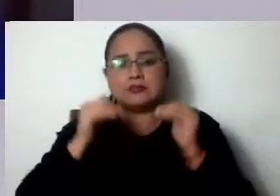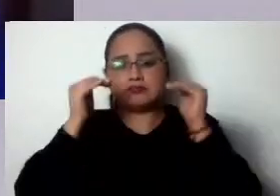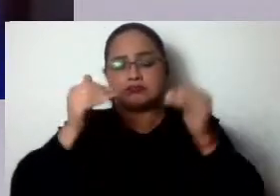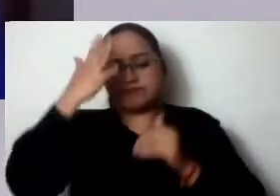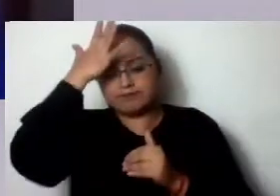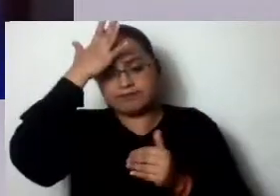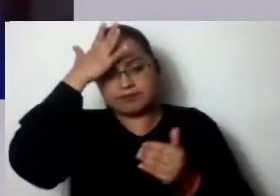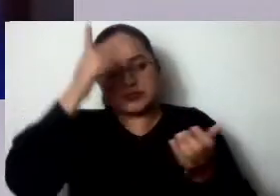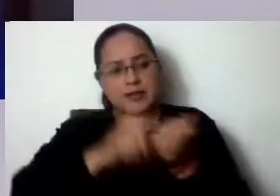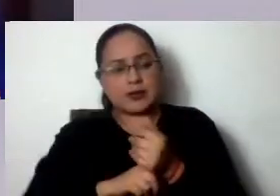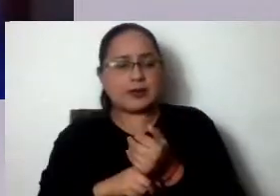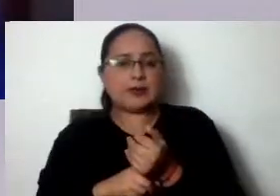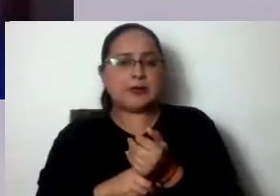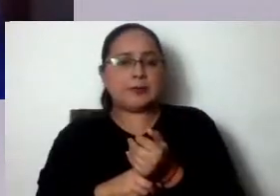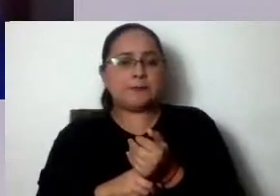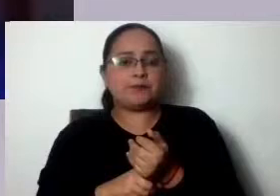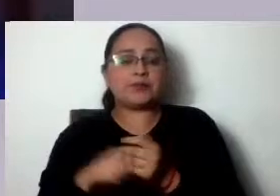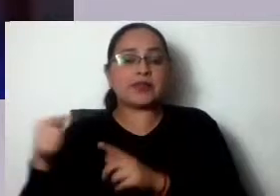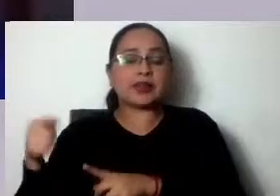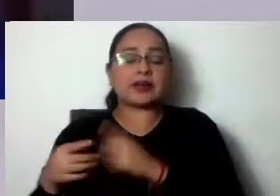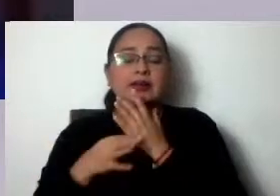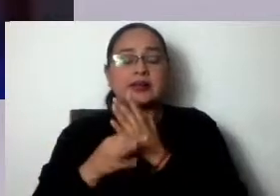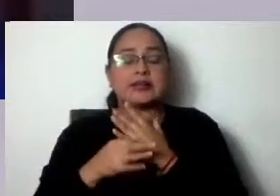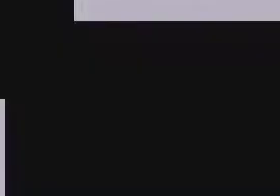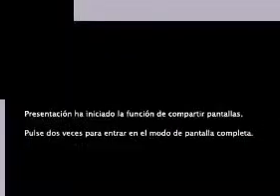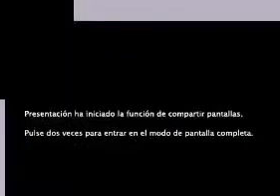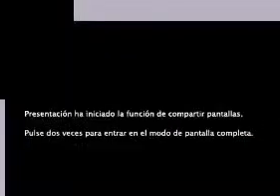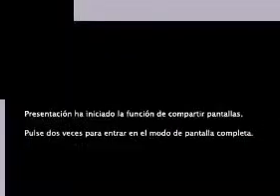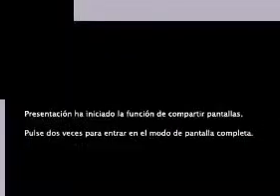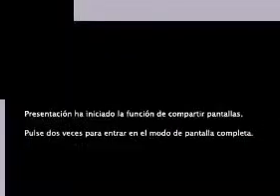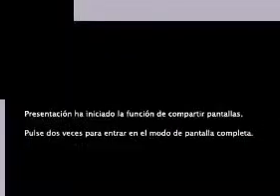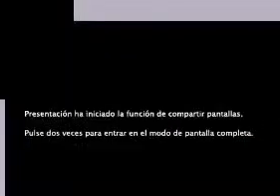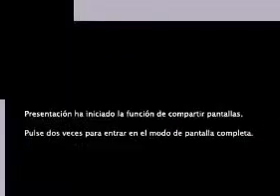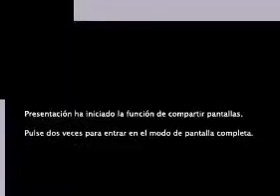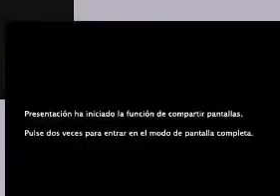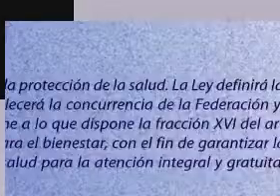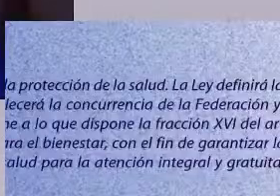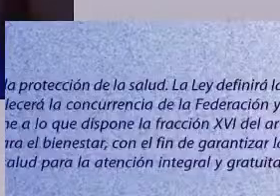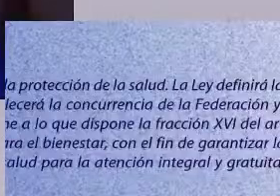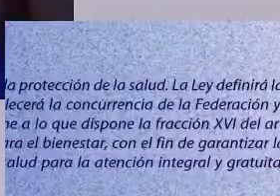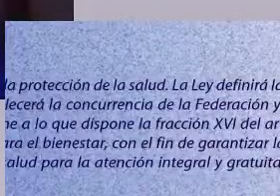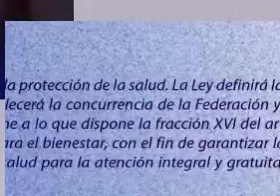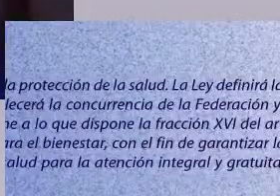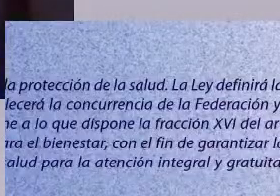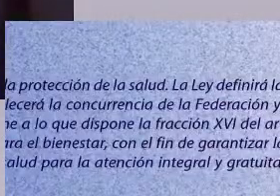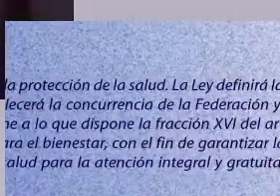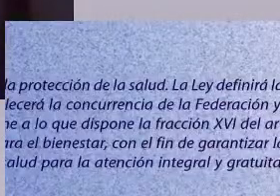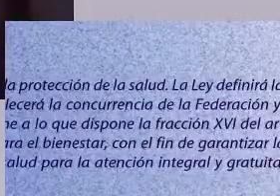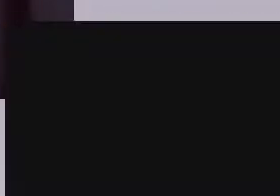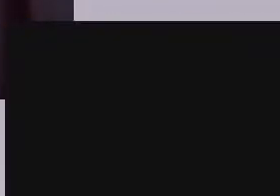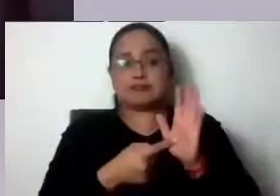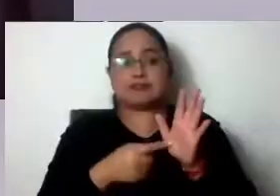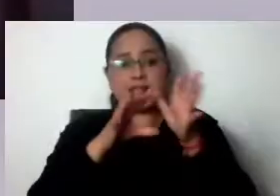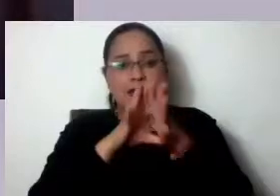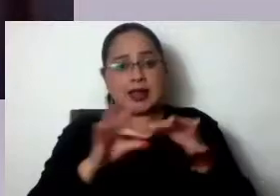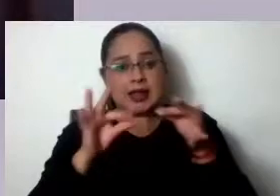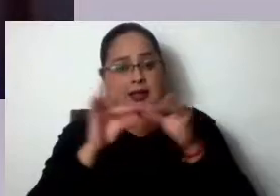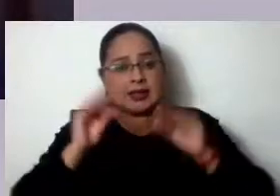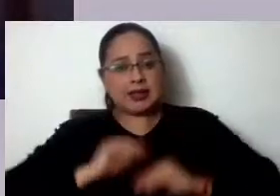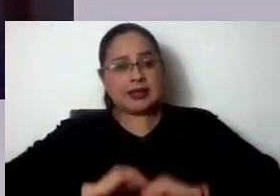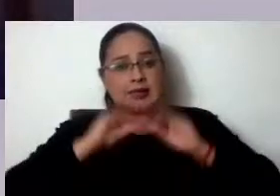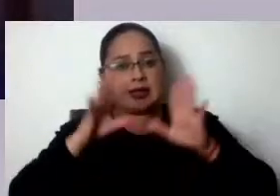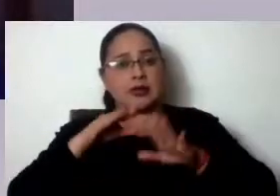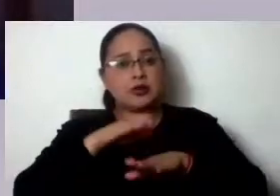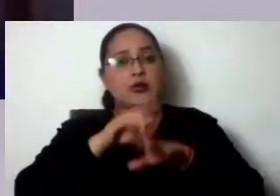porque que sostuvo la segunda sana así es como se ha definido en ese sentido el